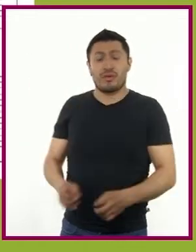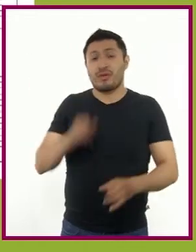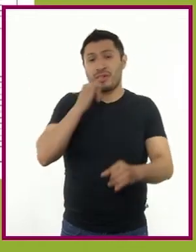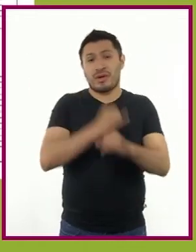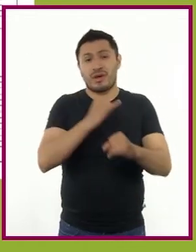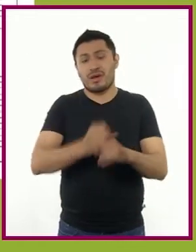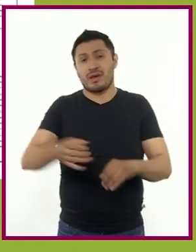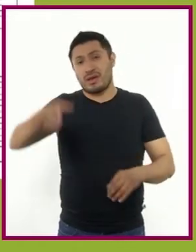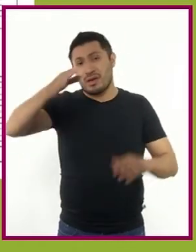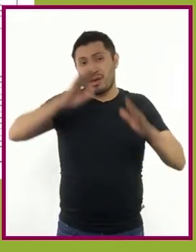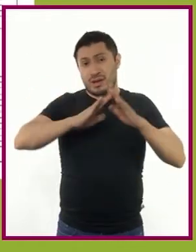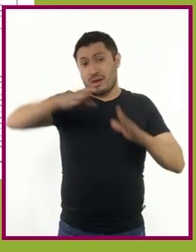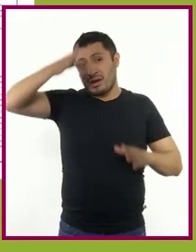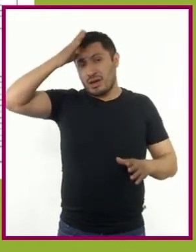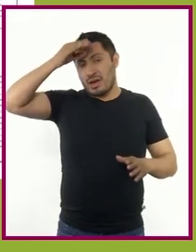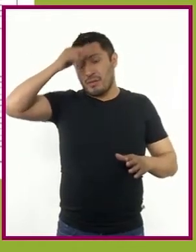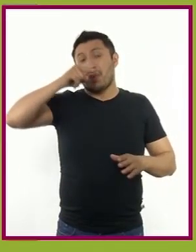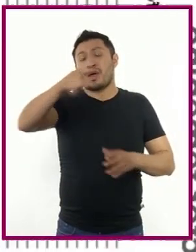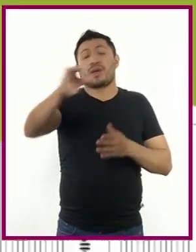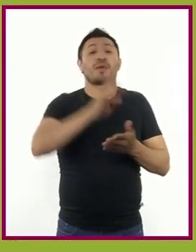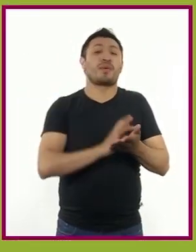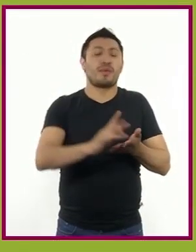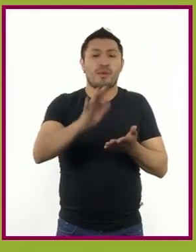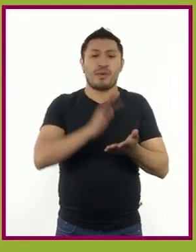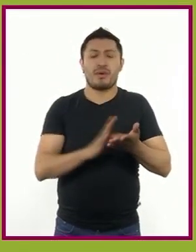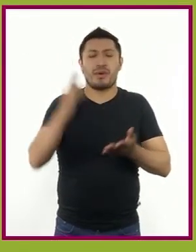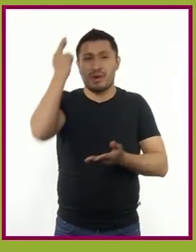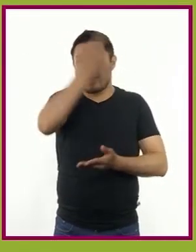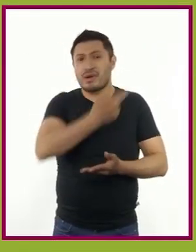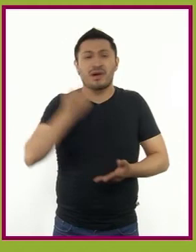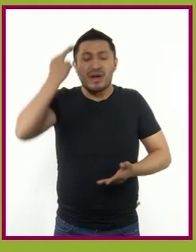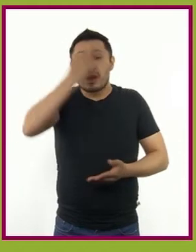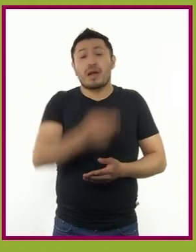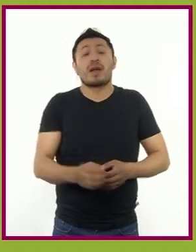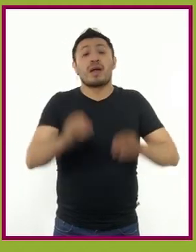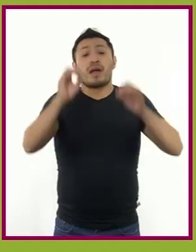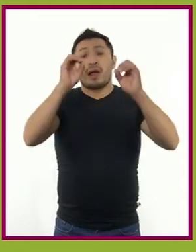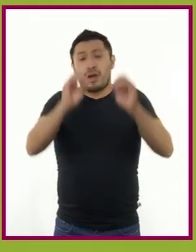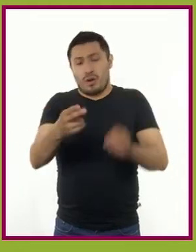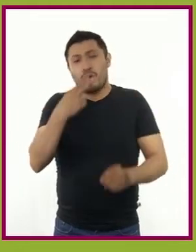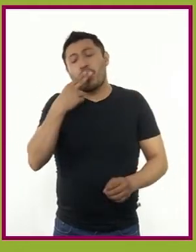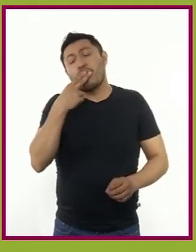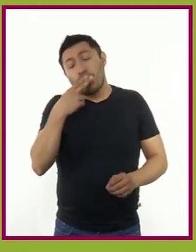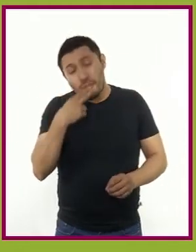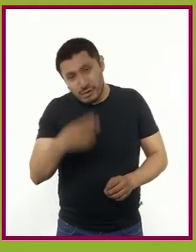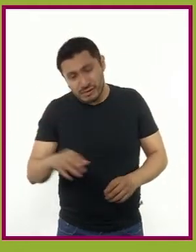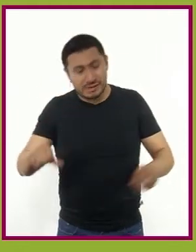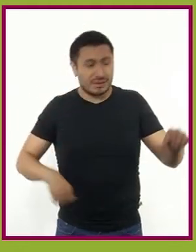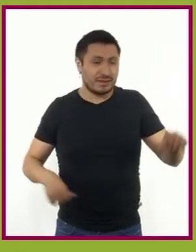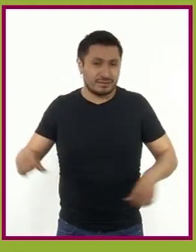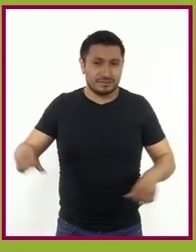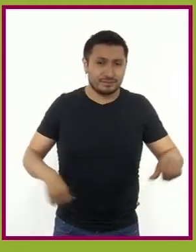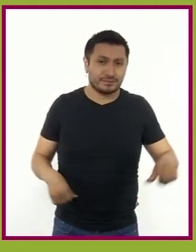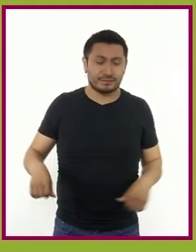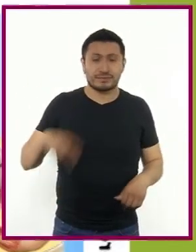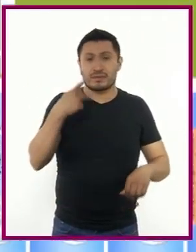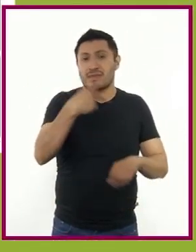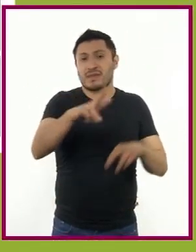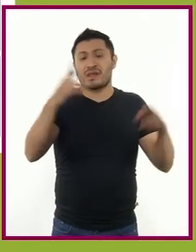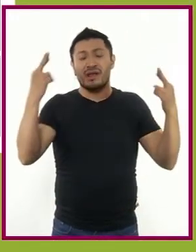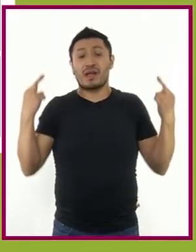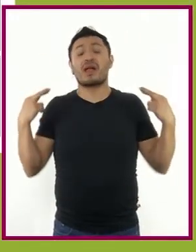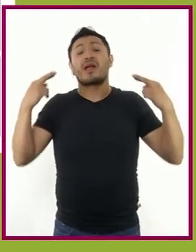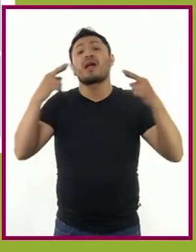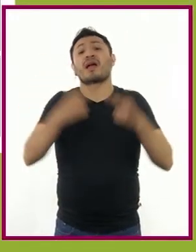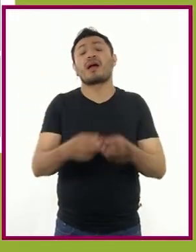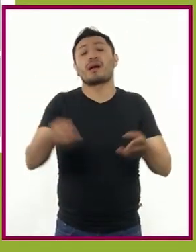de Aprende en Casa, para que puedan leerla, revisarla e incluso utilizar en la actividad que su profesora o